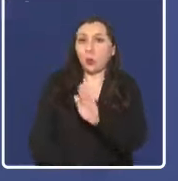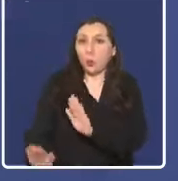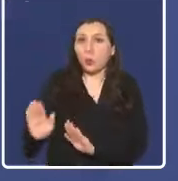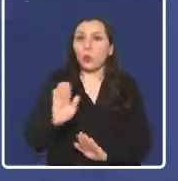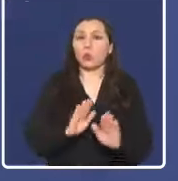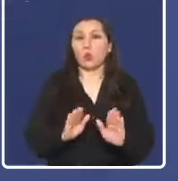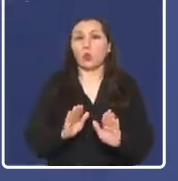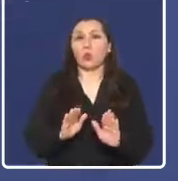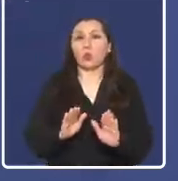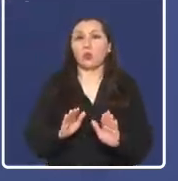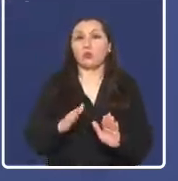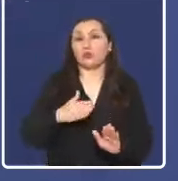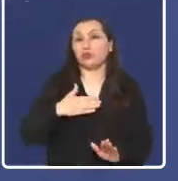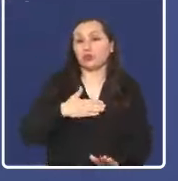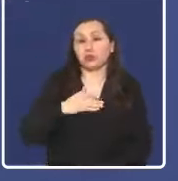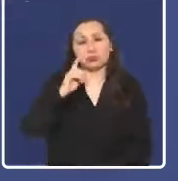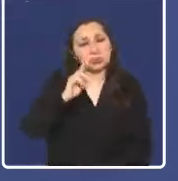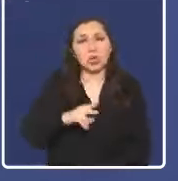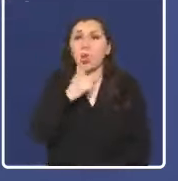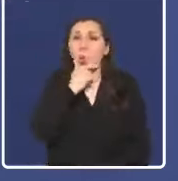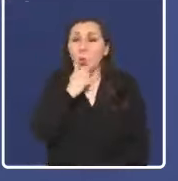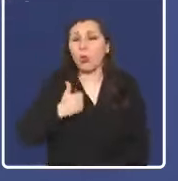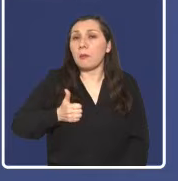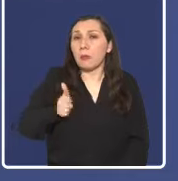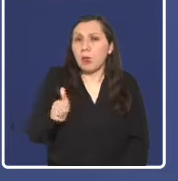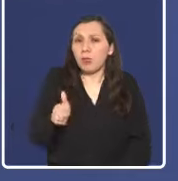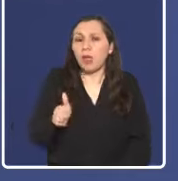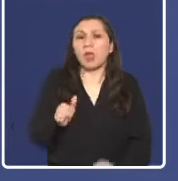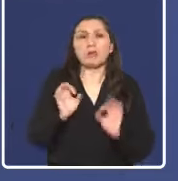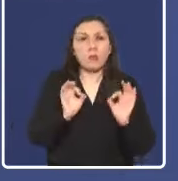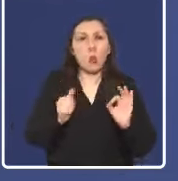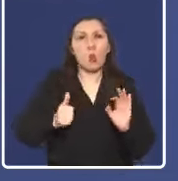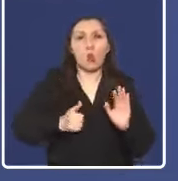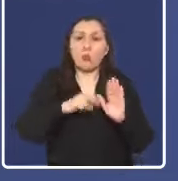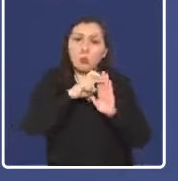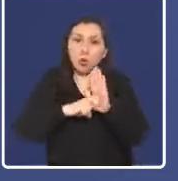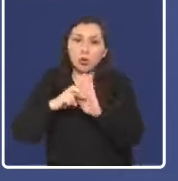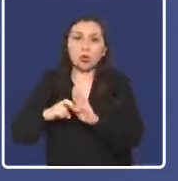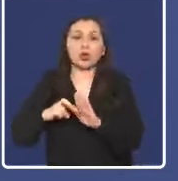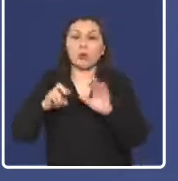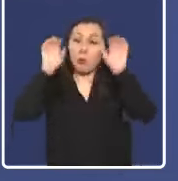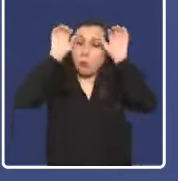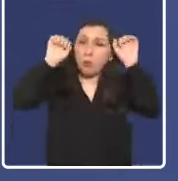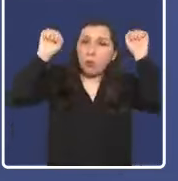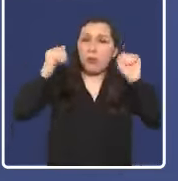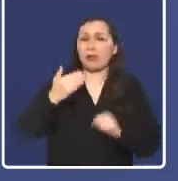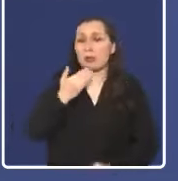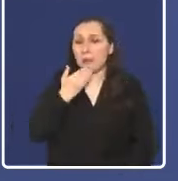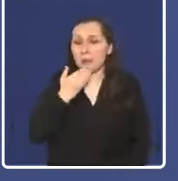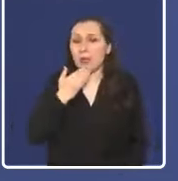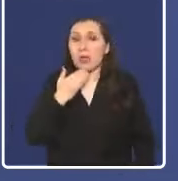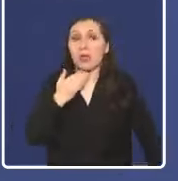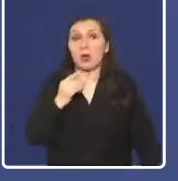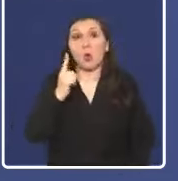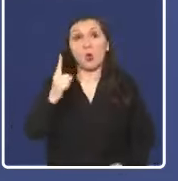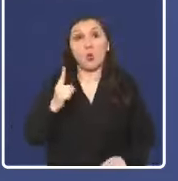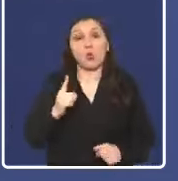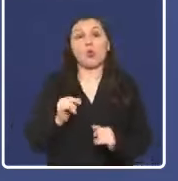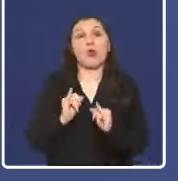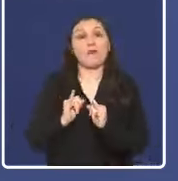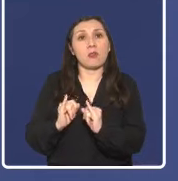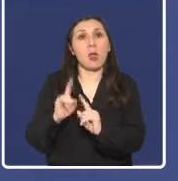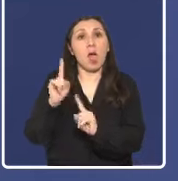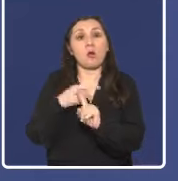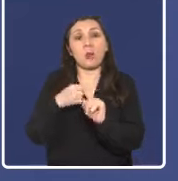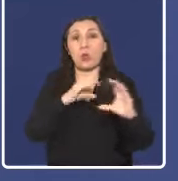proteja, y yo no me cabe ninguna duda que la PDI está siguiendo los protocolos que en eso corresponde, y el Ministerio Público también. De hecho, en una de las notas que